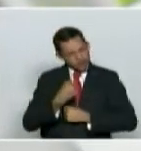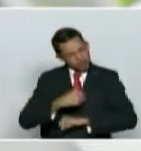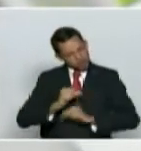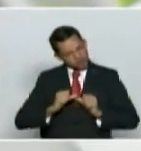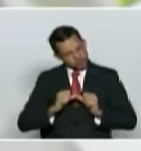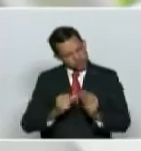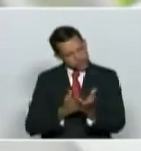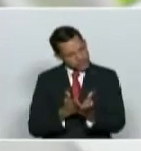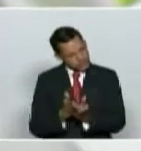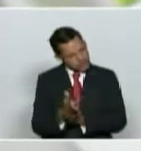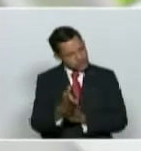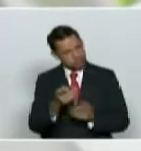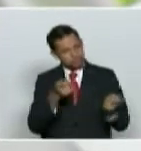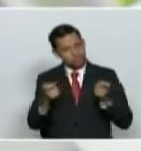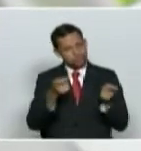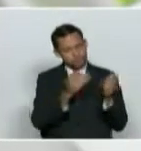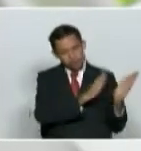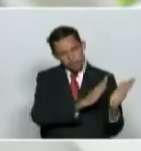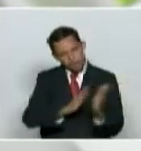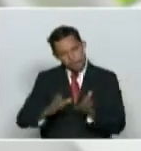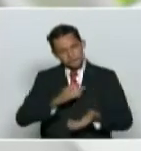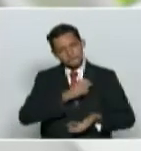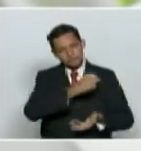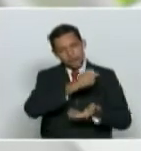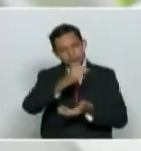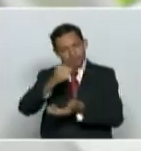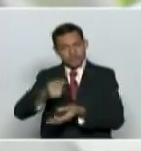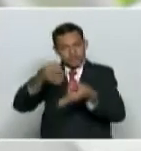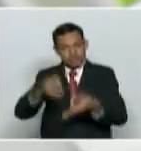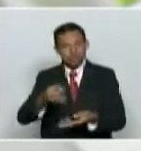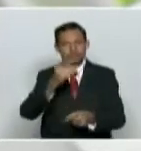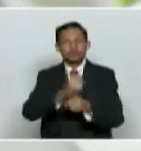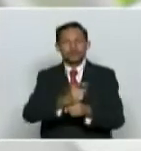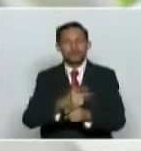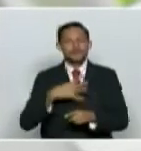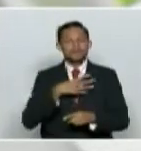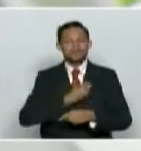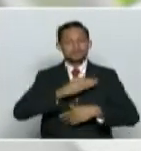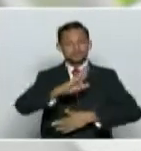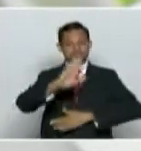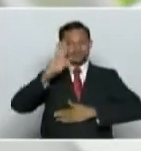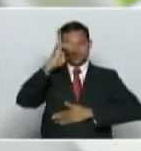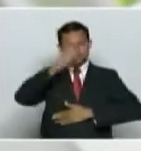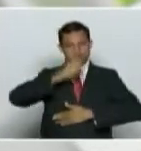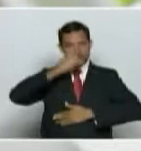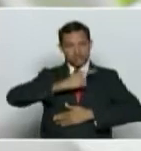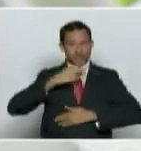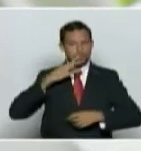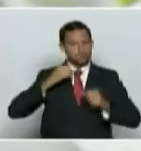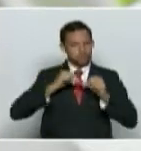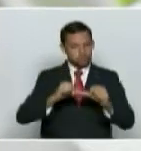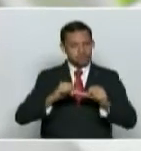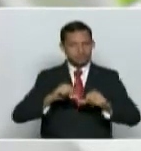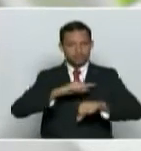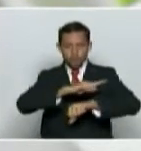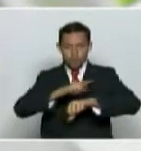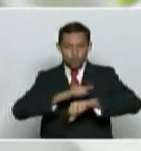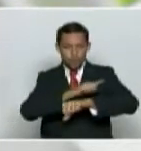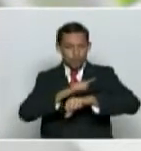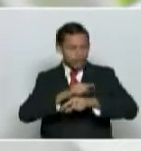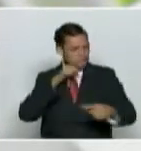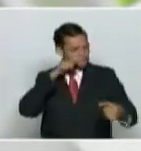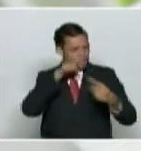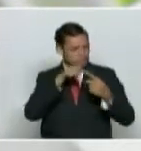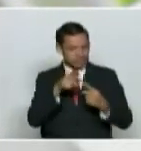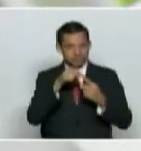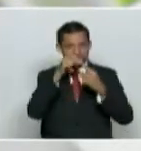haya usted poder distribuirlo de una manera efectiva y sobre todo tener un compromiso total las 24 horas del día con estos negocios. Yo creo que eso es lo